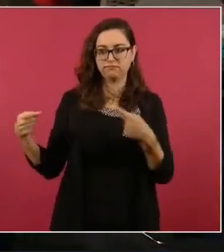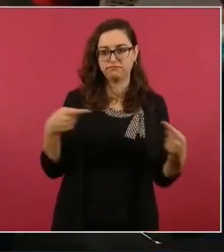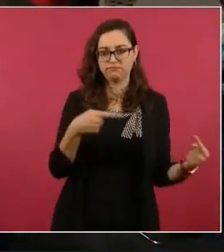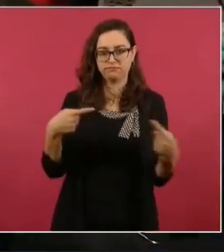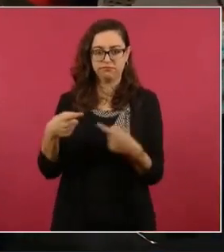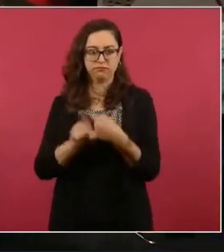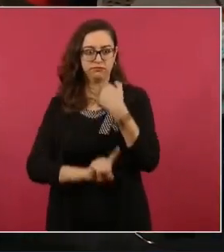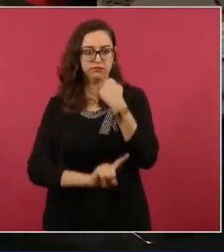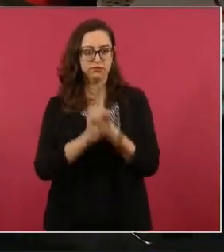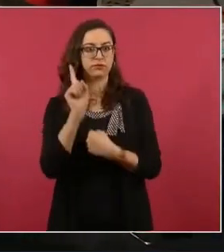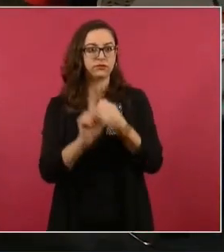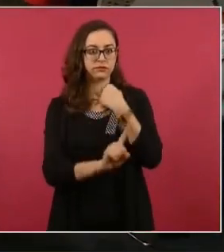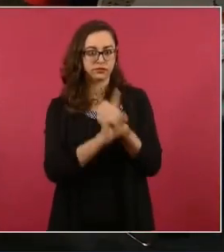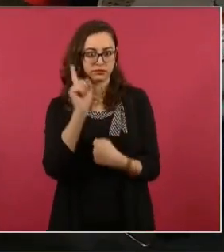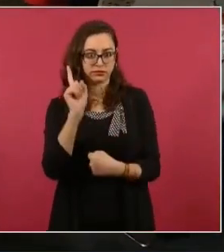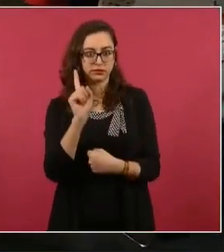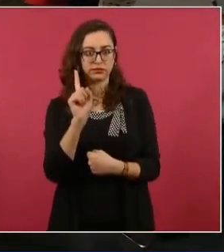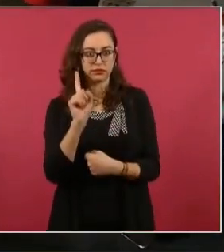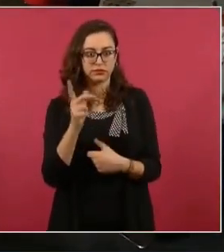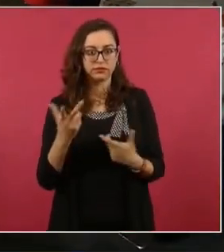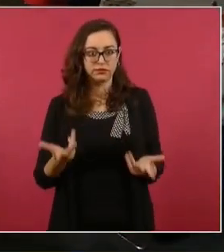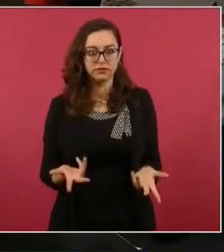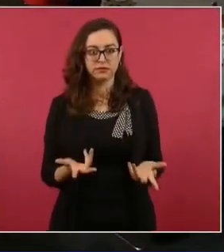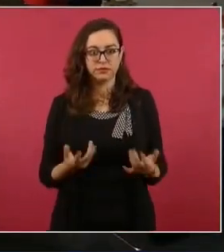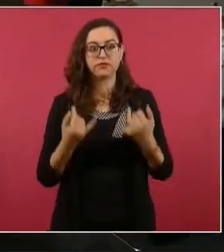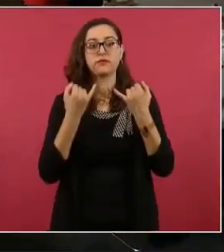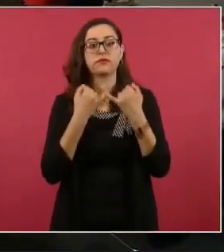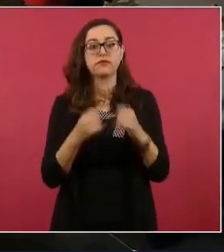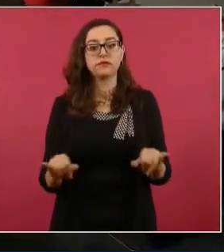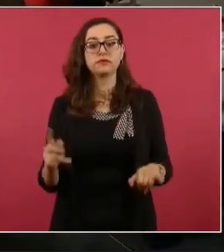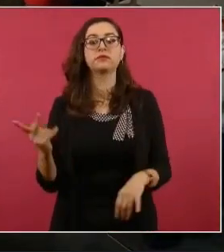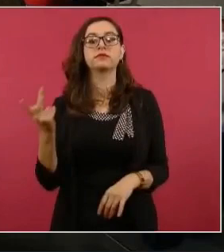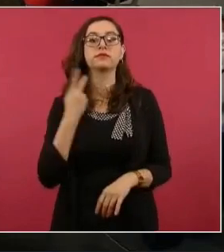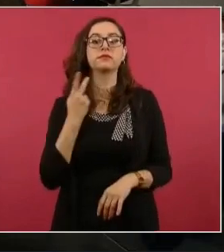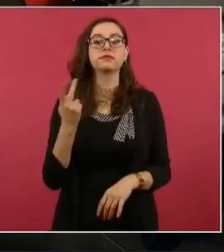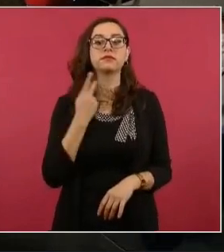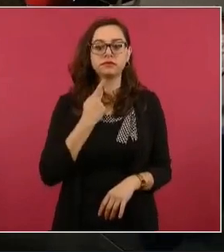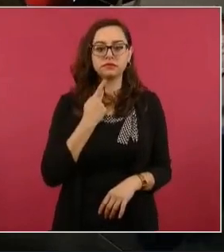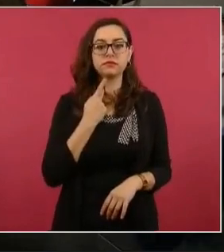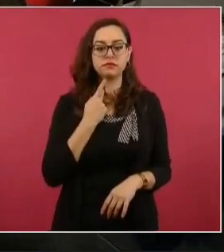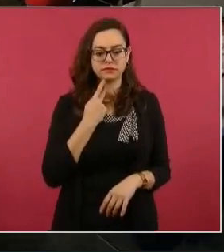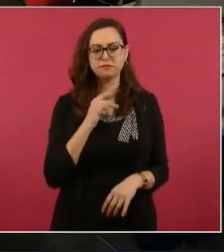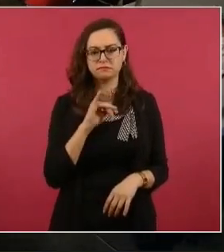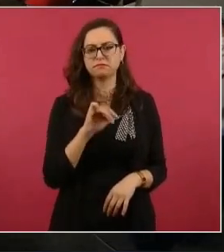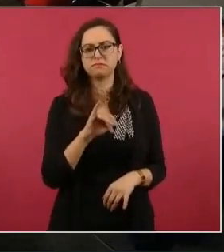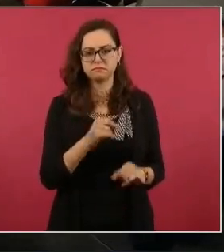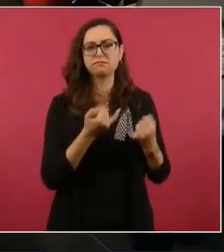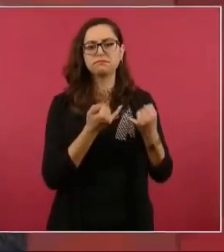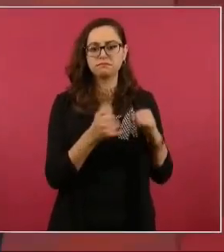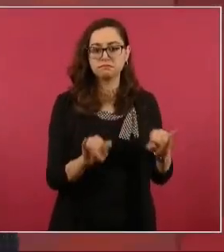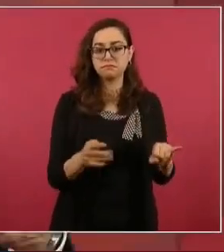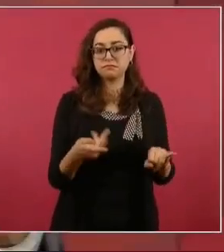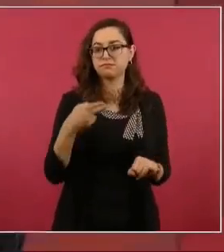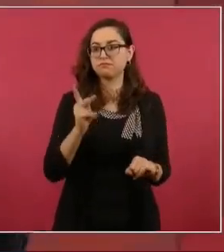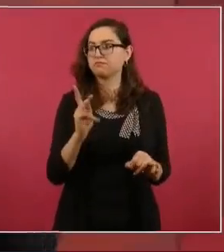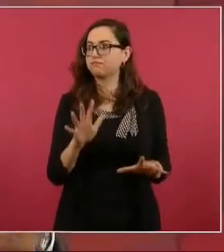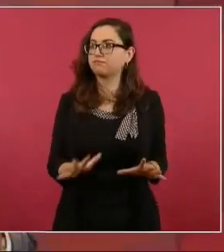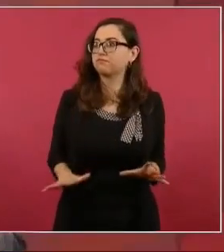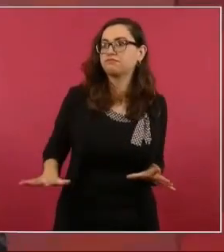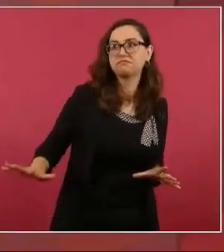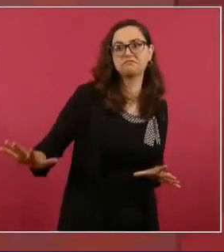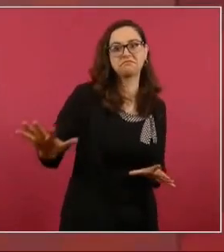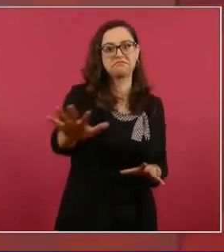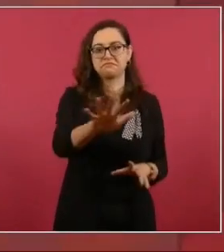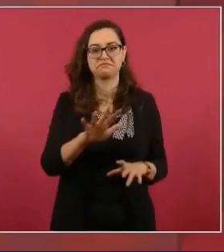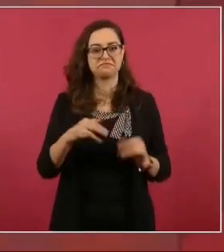Y fue independencia política en lo social, no cambió la estructura